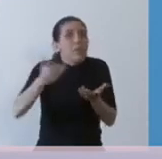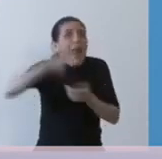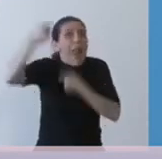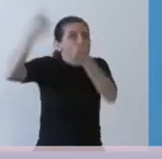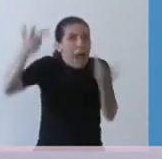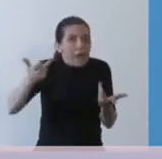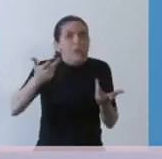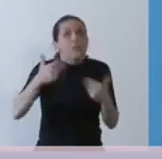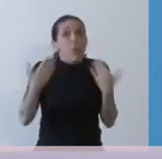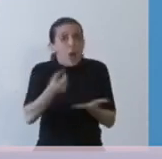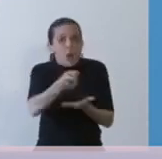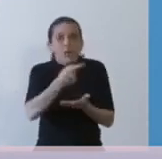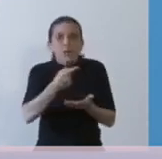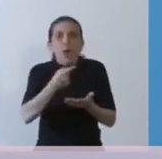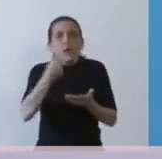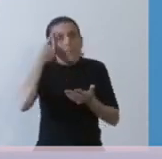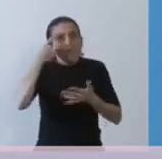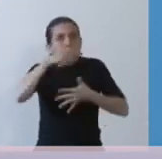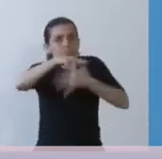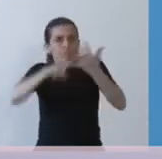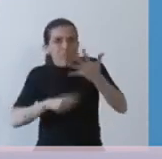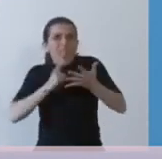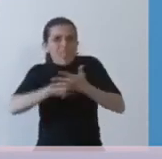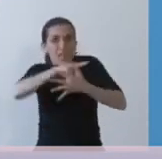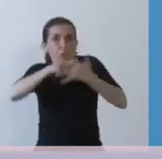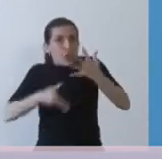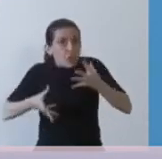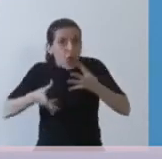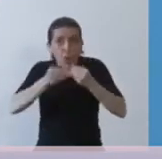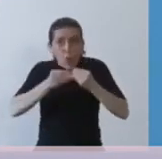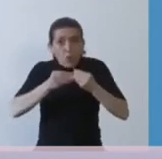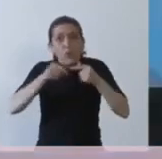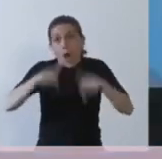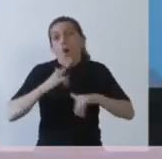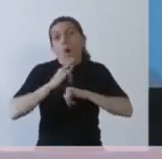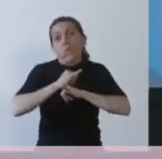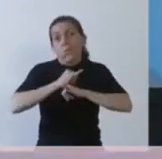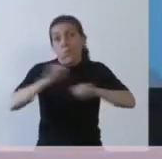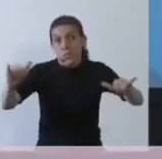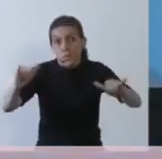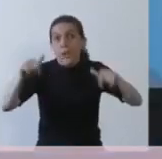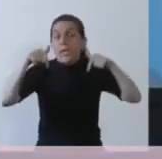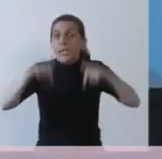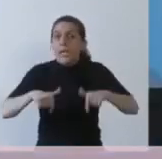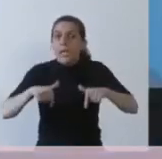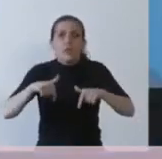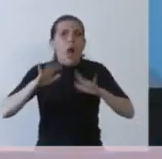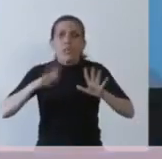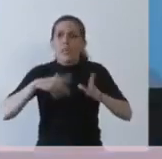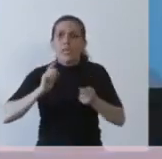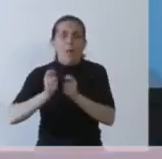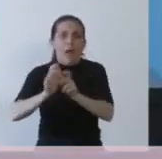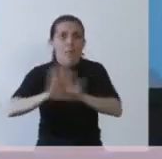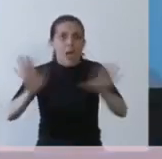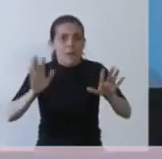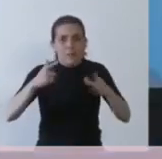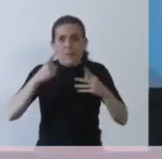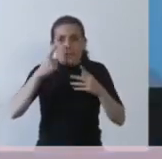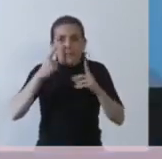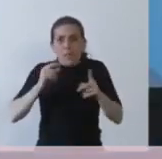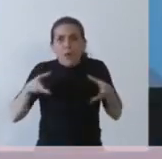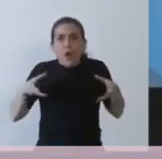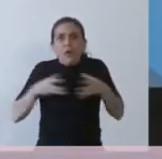cuentas este conjunto de medidas que estamos anunciando esto es es muy Dinámico vamos siguiendo con un